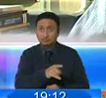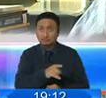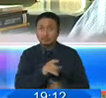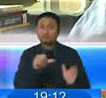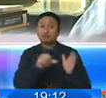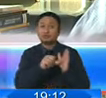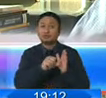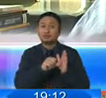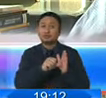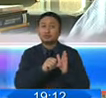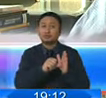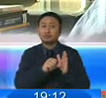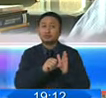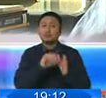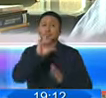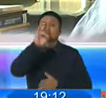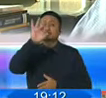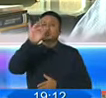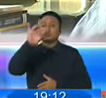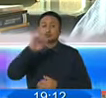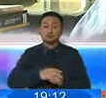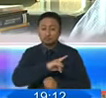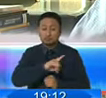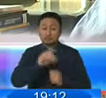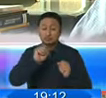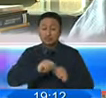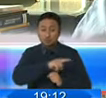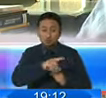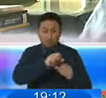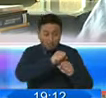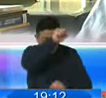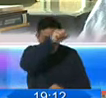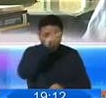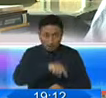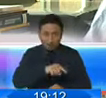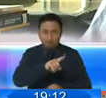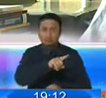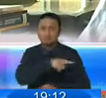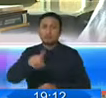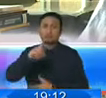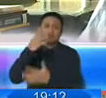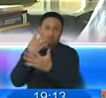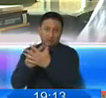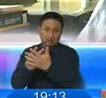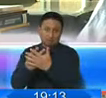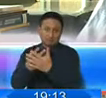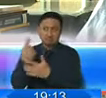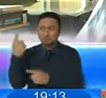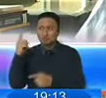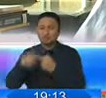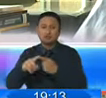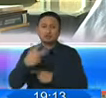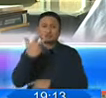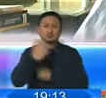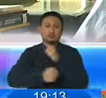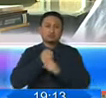artículo 178, esto es inclusive está penado con 1 a 3 años de cárcel debido a realización de este tipo de